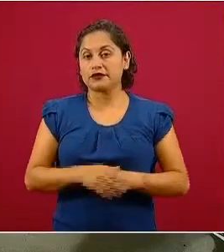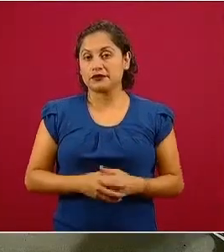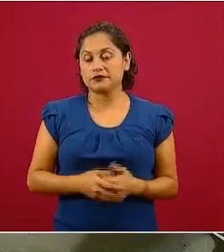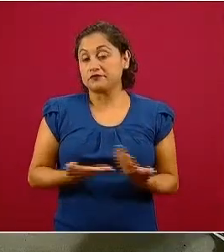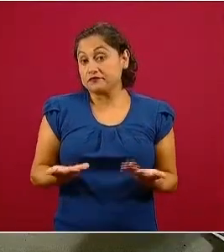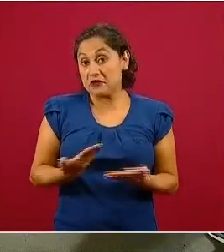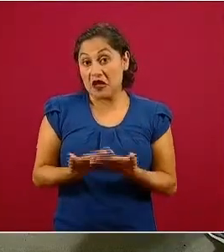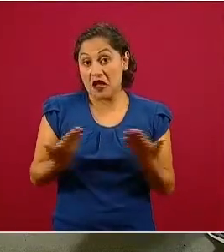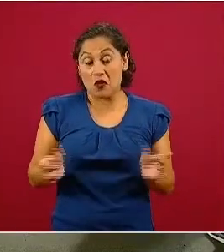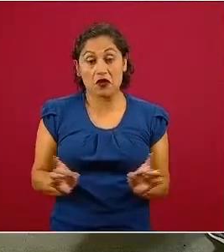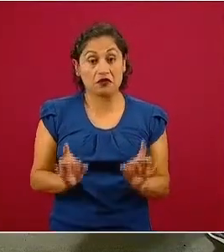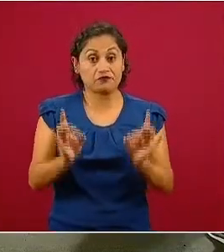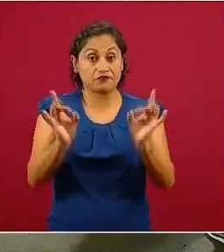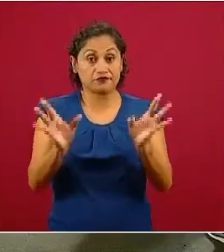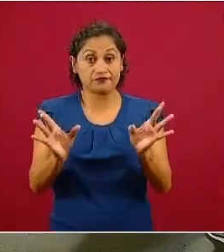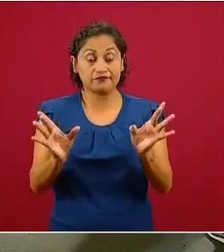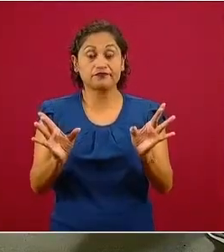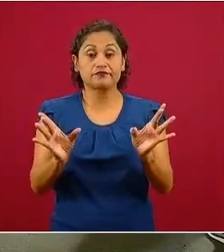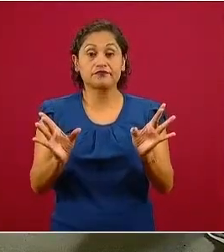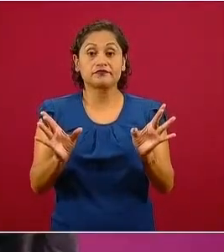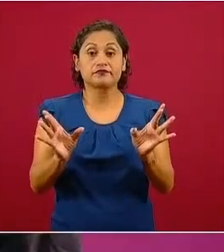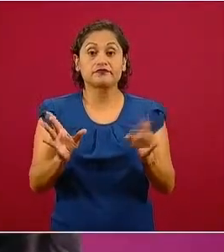casual, que fue producto de,